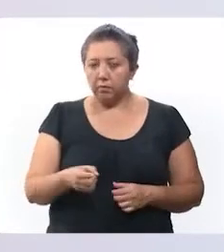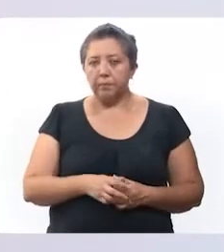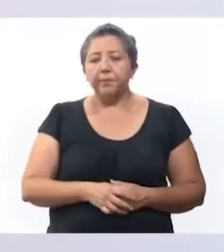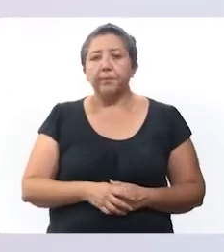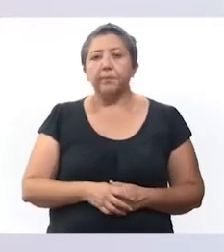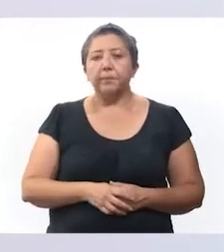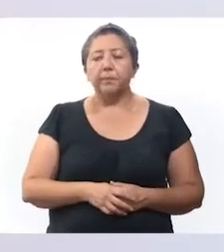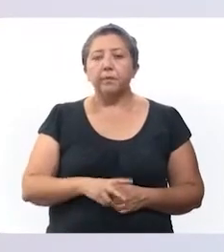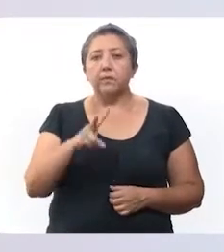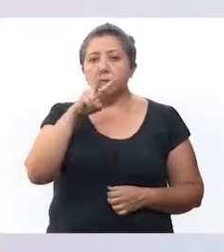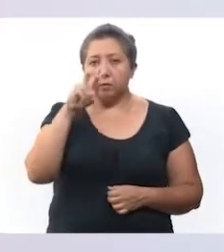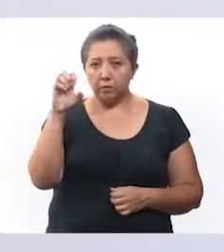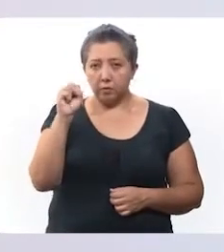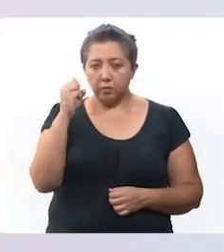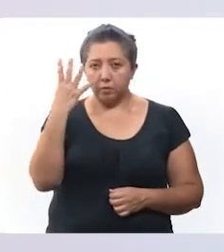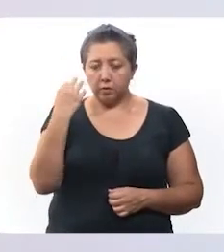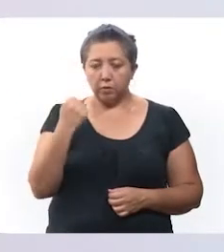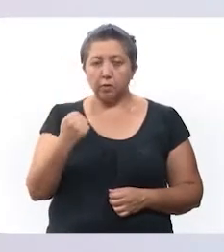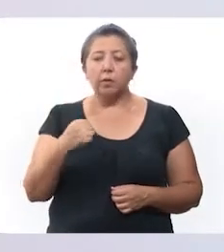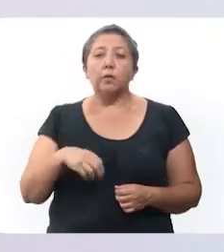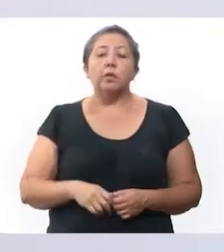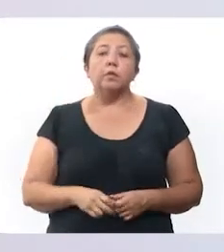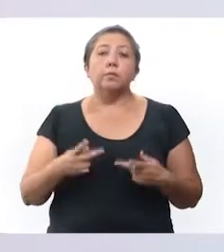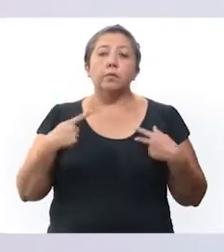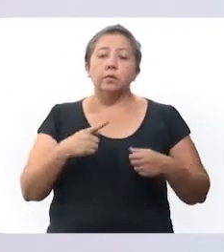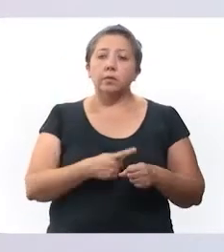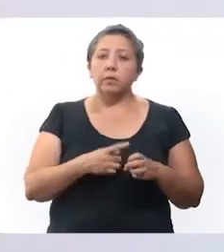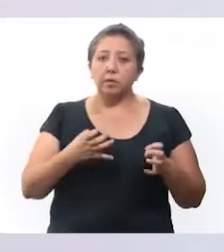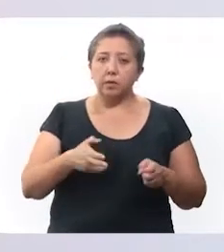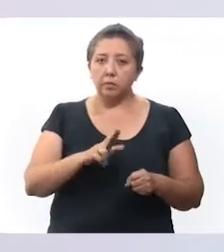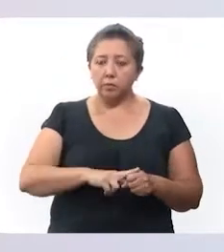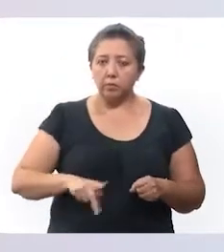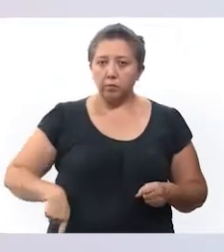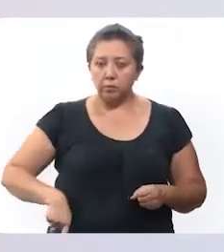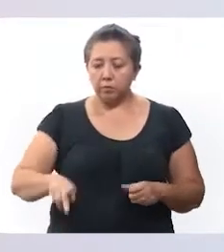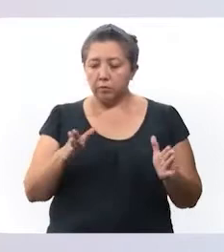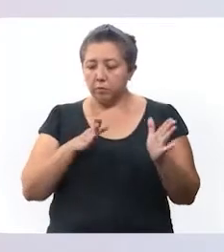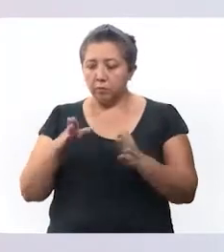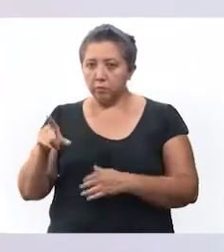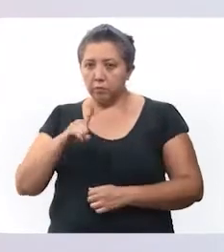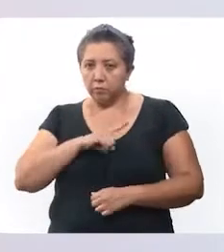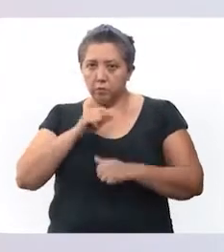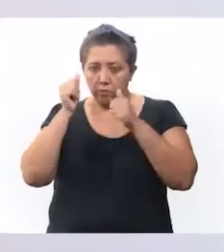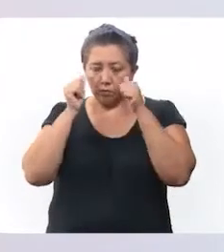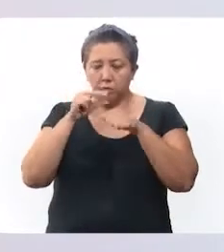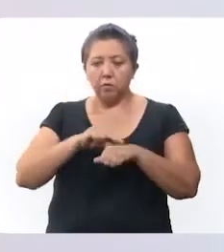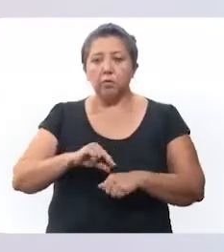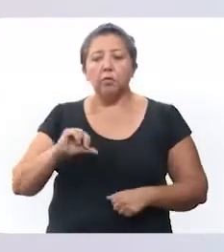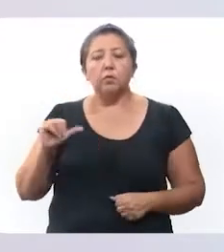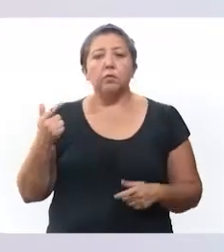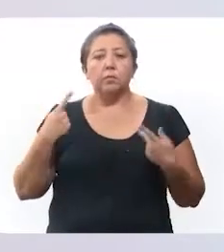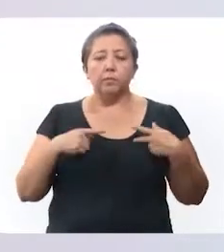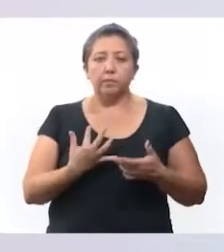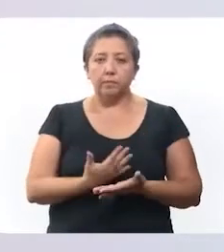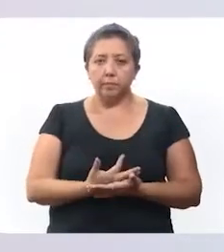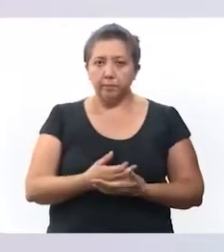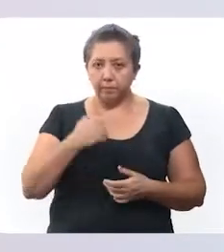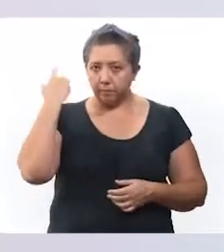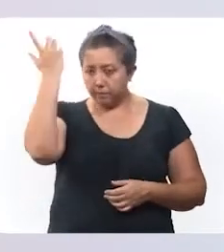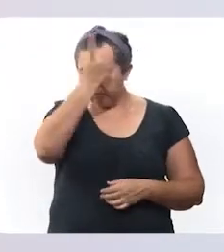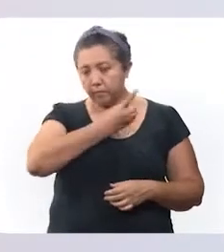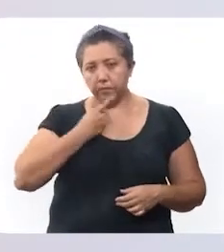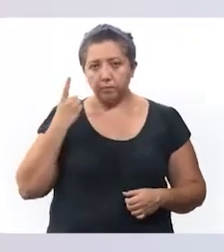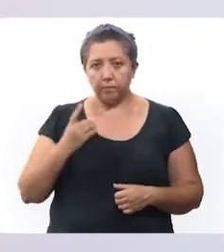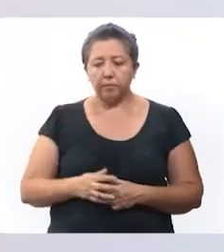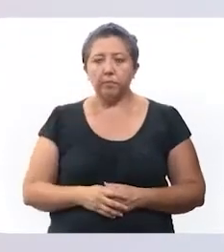se mencionó, 269 de los casos positivos están en hospitales públicos y en aislamiento total. Hay otros pacientes a la